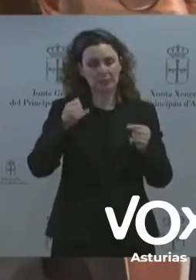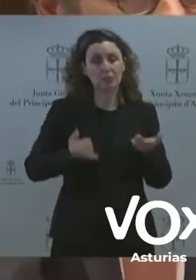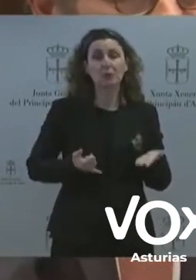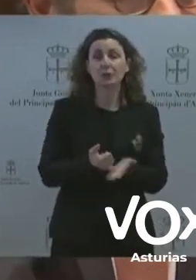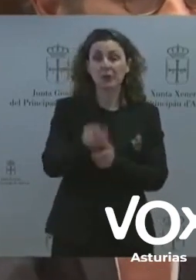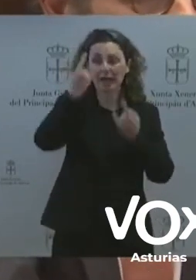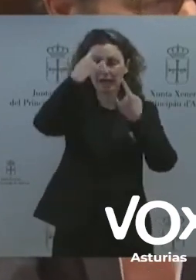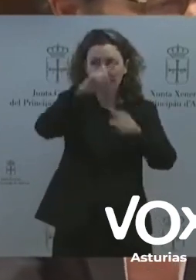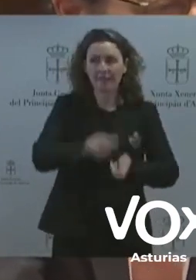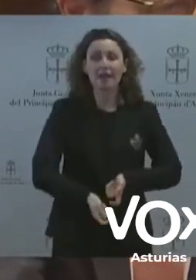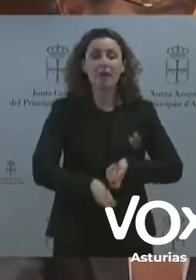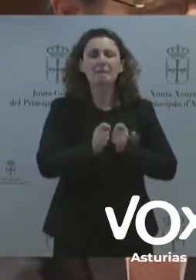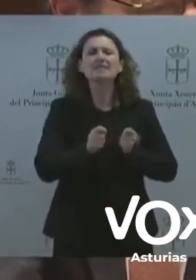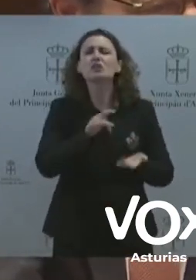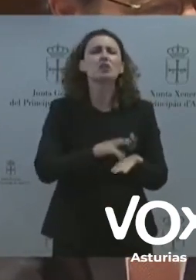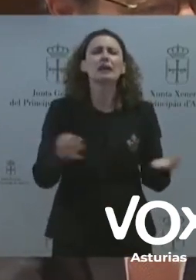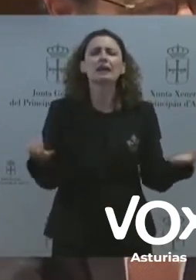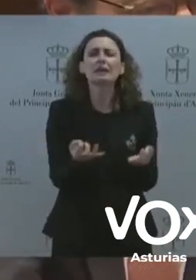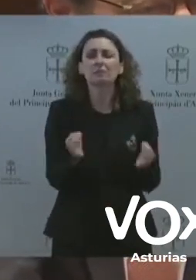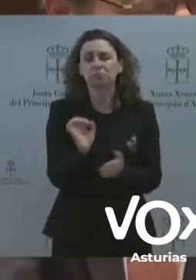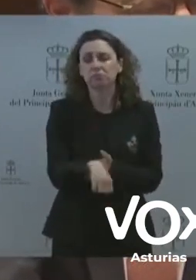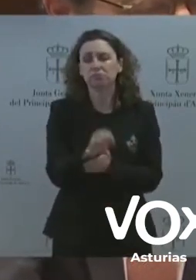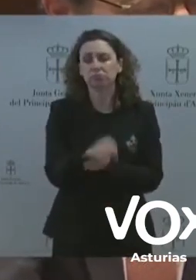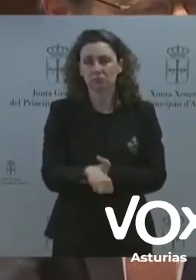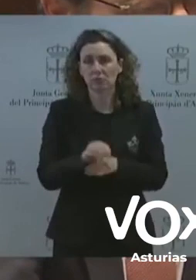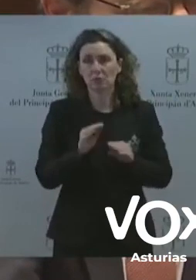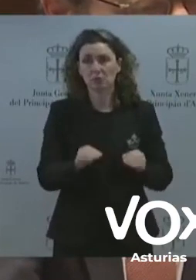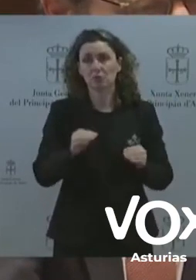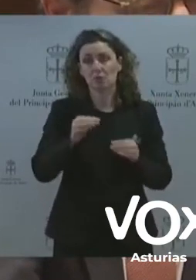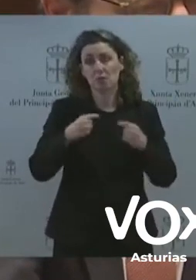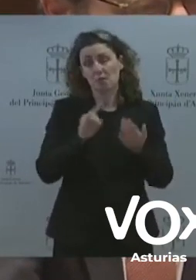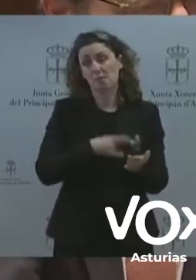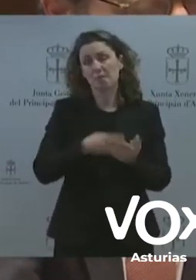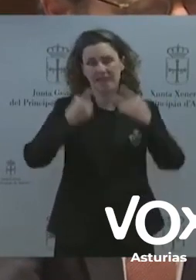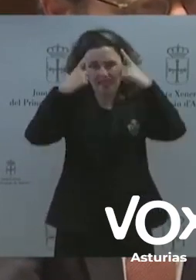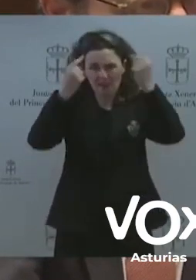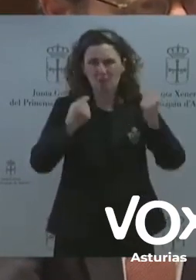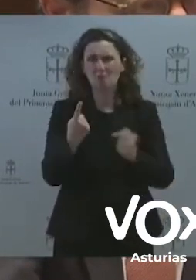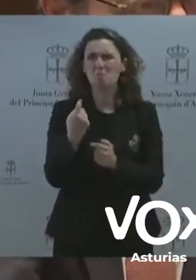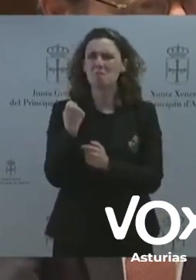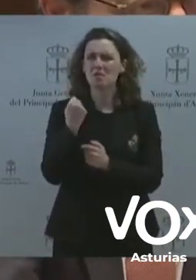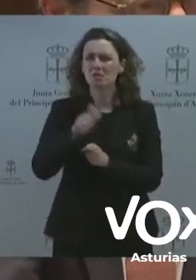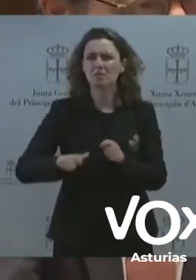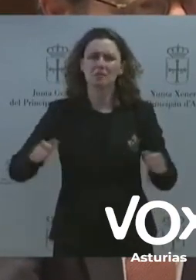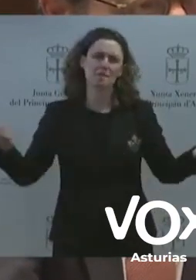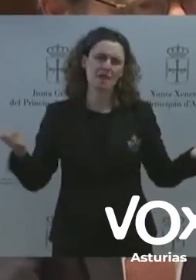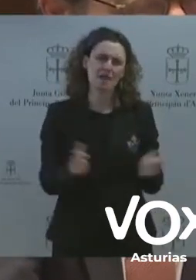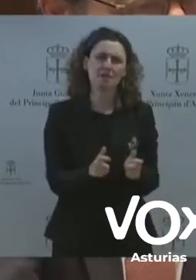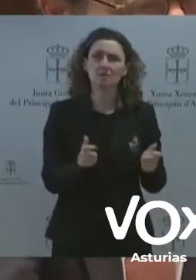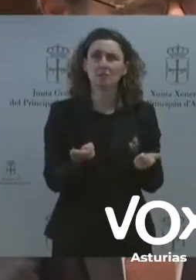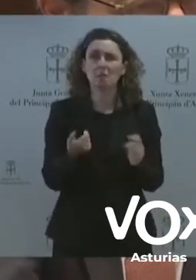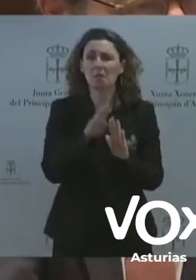a los ganaderos con el plan de Lobo, bajar del 1.000.000 de habitantes y no realizar ni una sola medida de futuro para los sectores